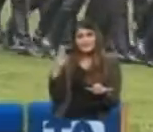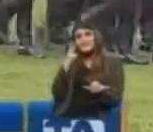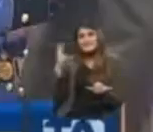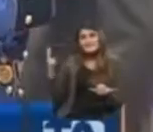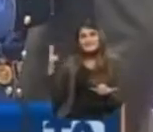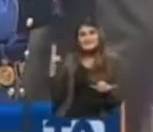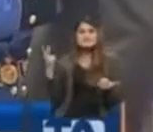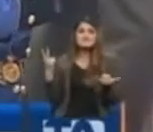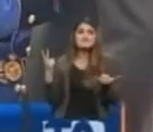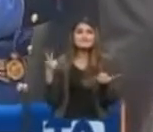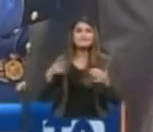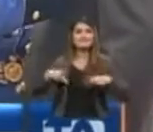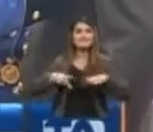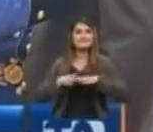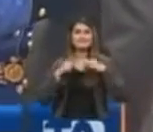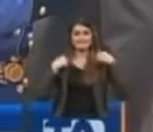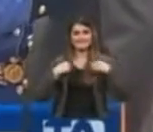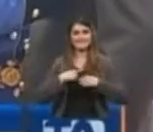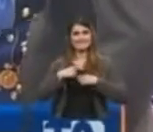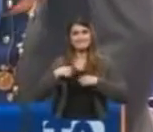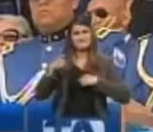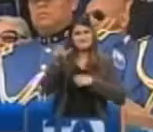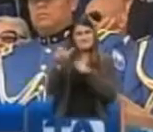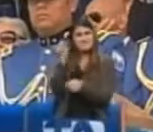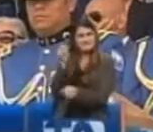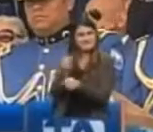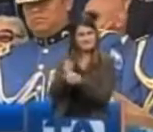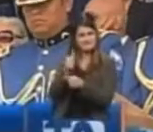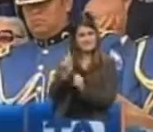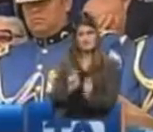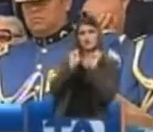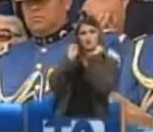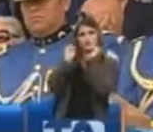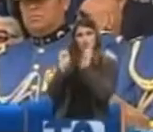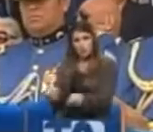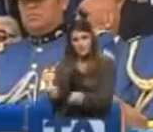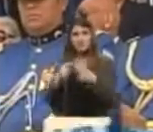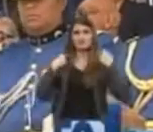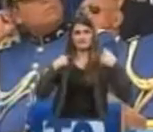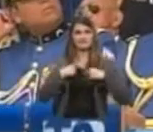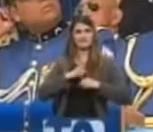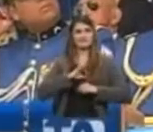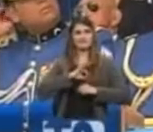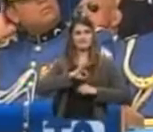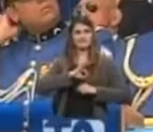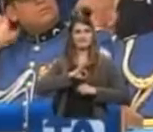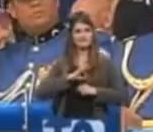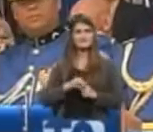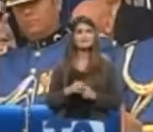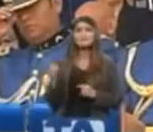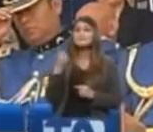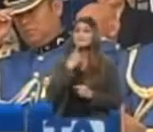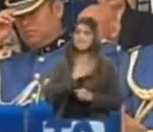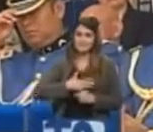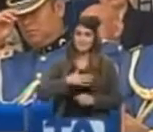además entregaron varias condecoraciones a la labor policial. Quiero comprometer a las autoridades a seguir confiando en su Policía